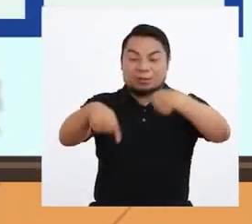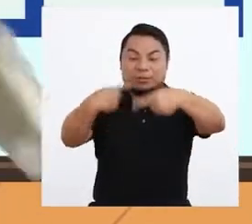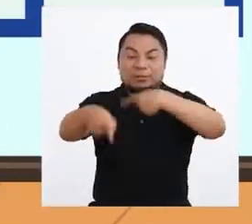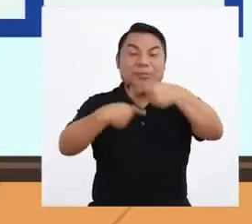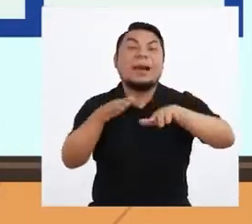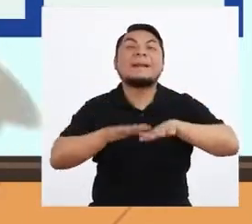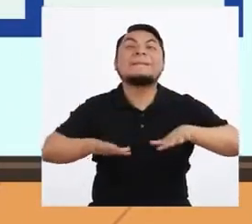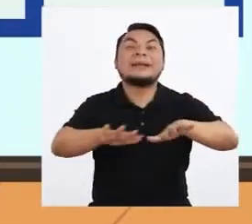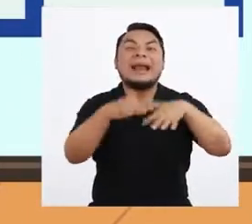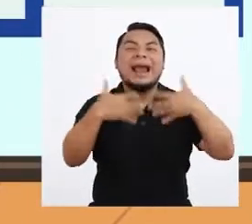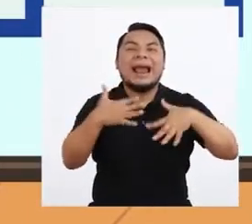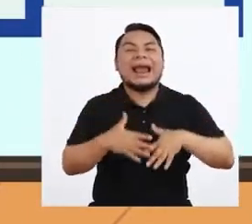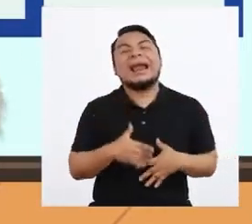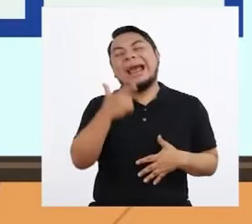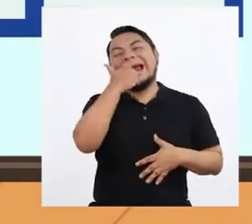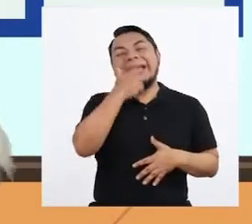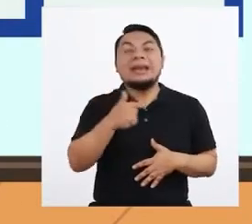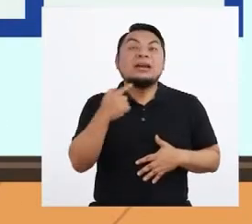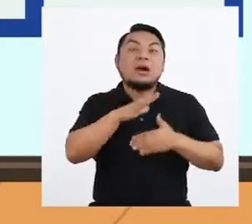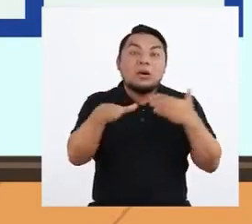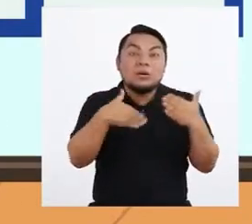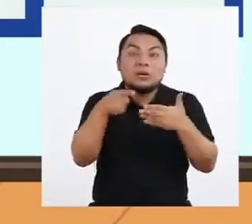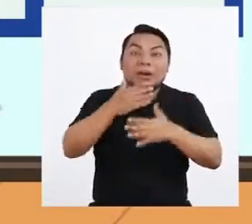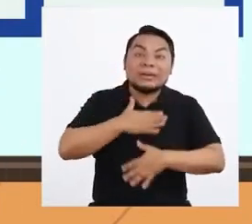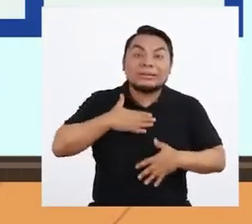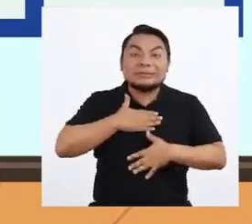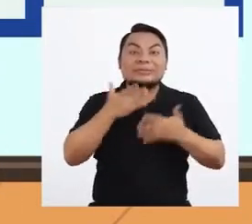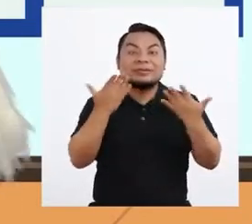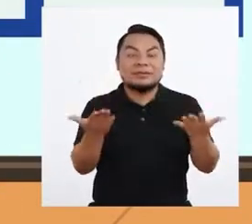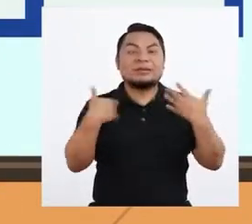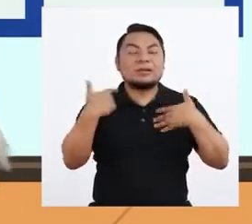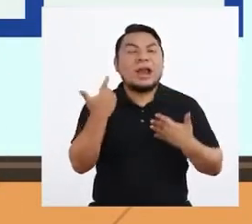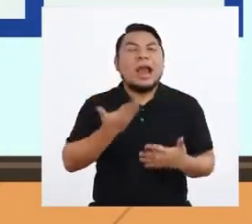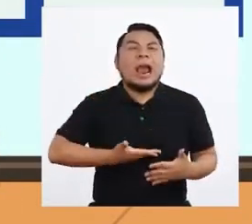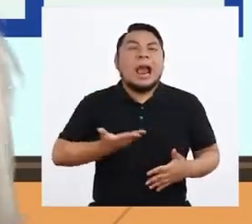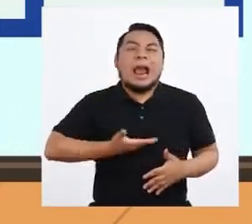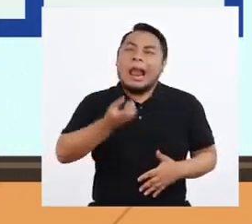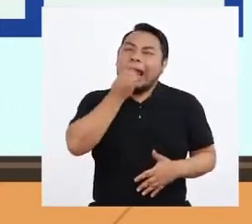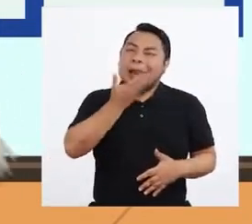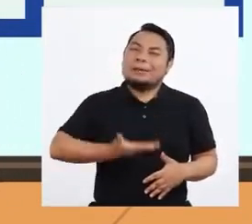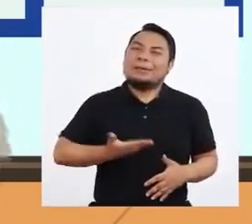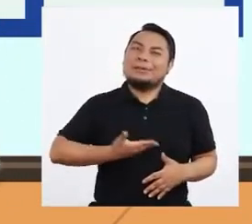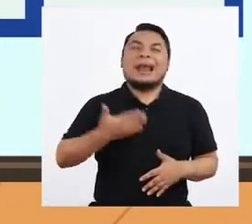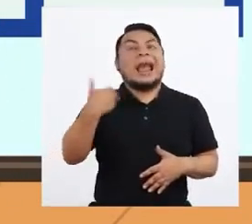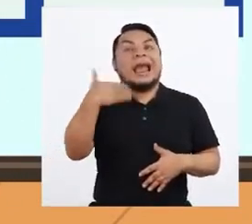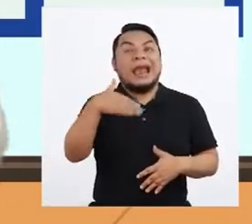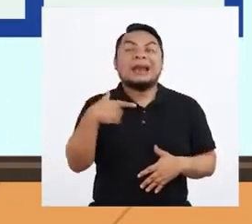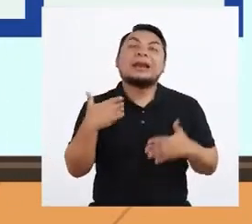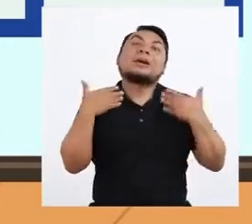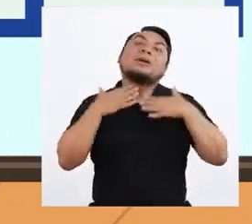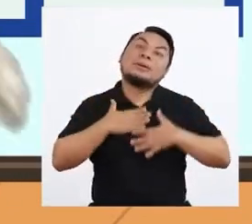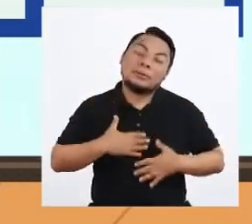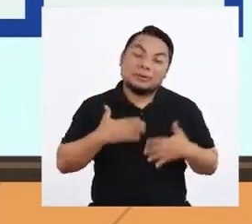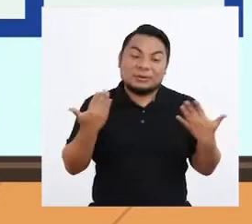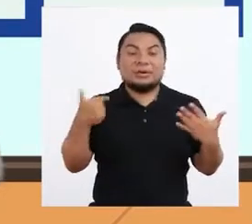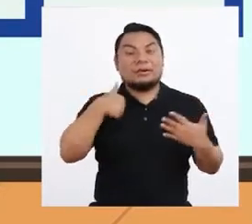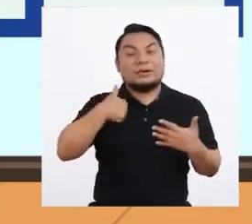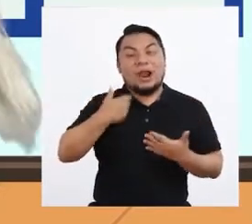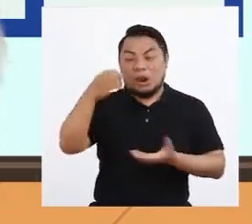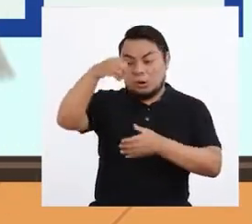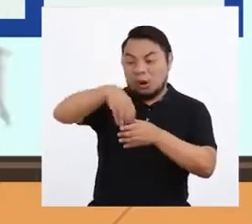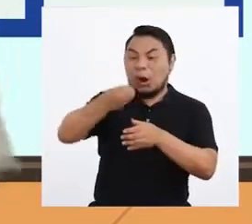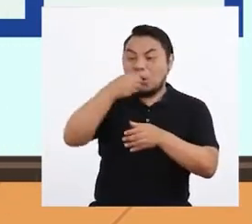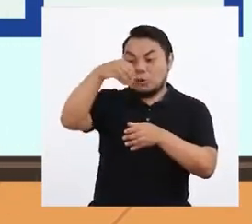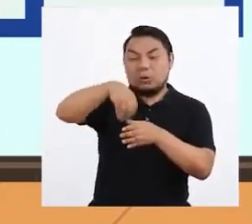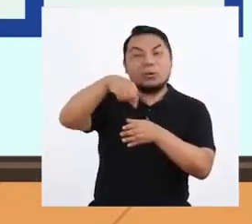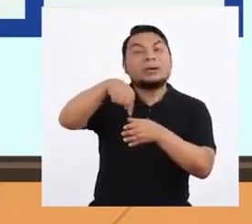y revolcarme en el piso. Pero toda esa diversión me abrió el apetito. Felizmente he